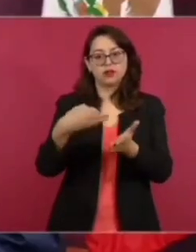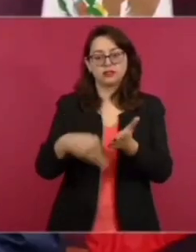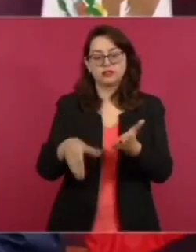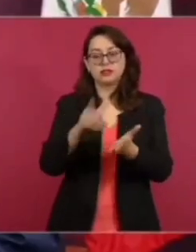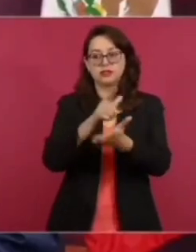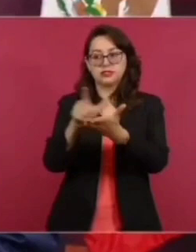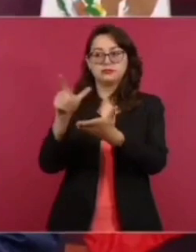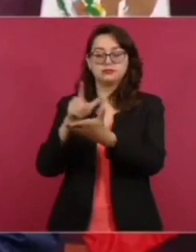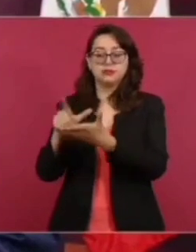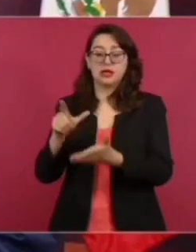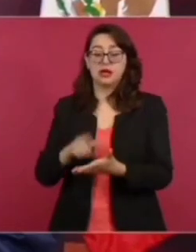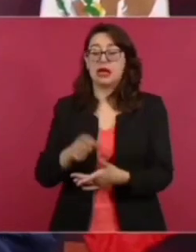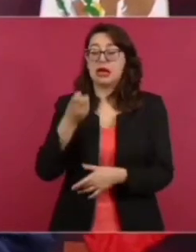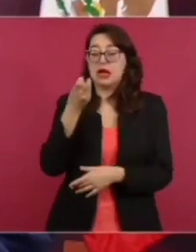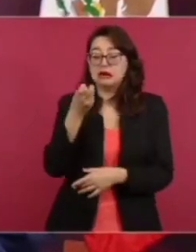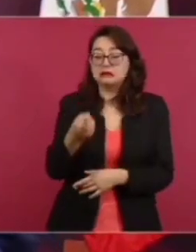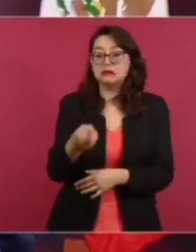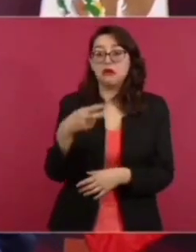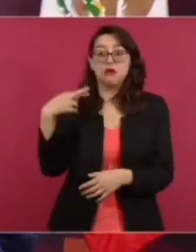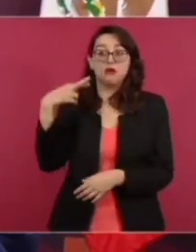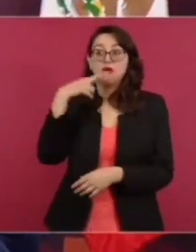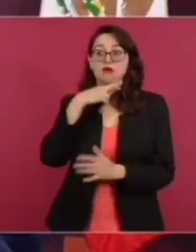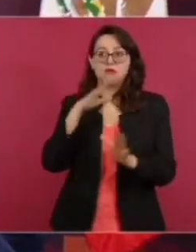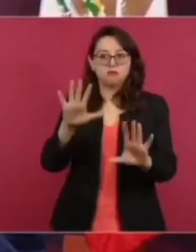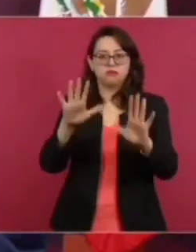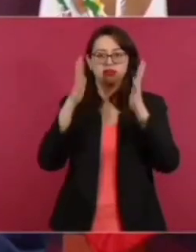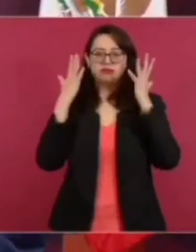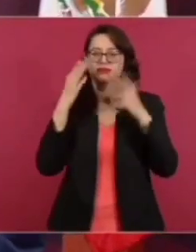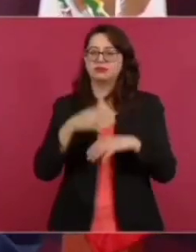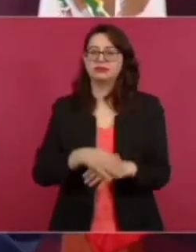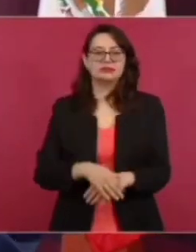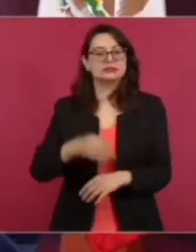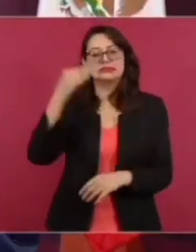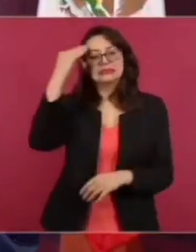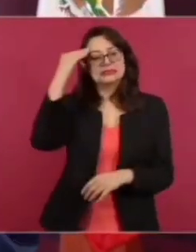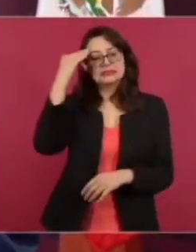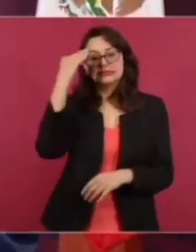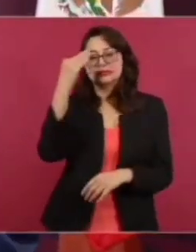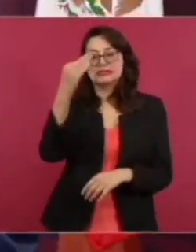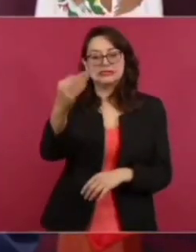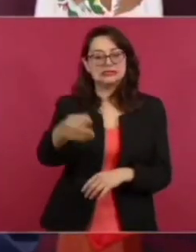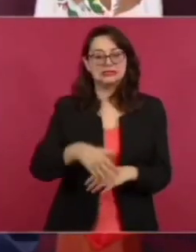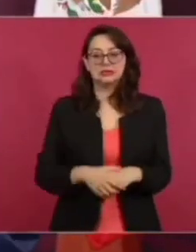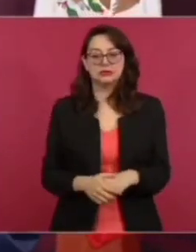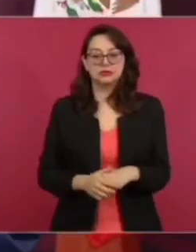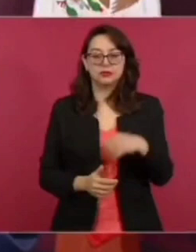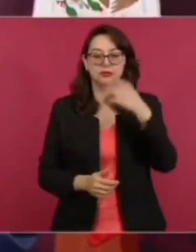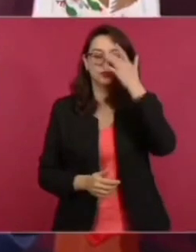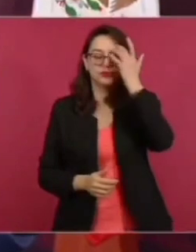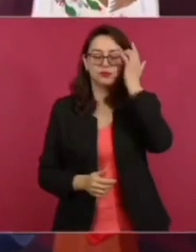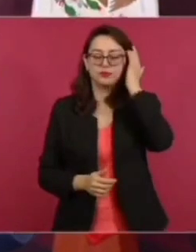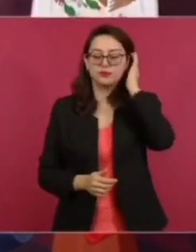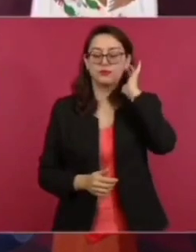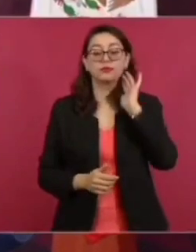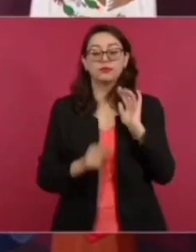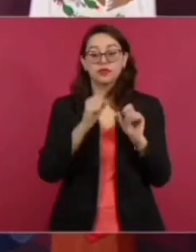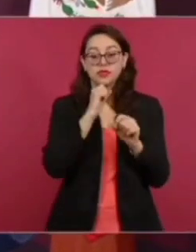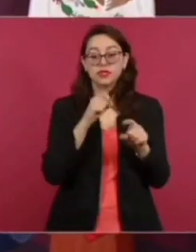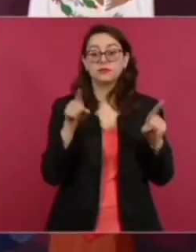contaminados, ¿no?, que hay en todos lados. Me preocupa también mucho la situación de